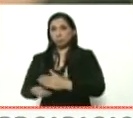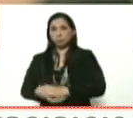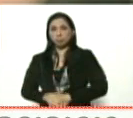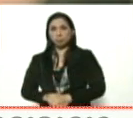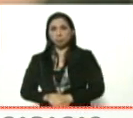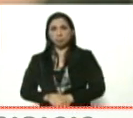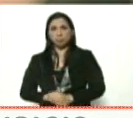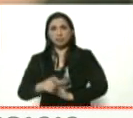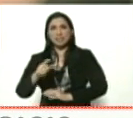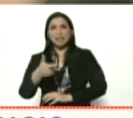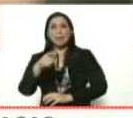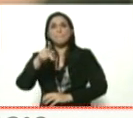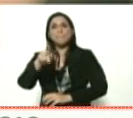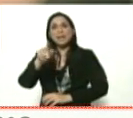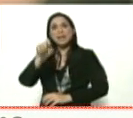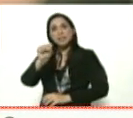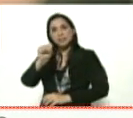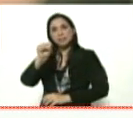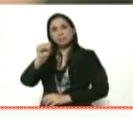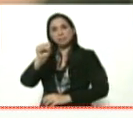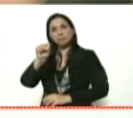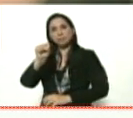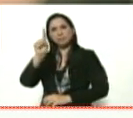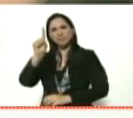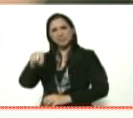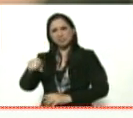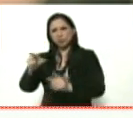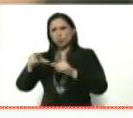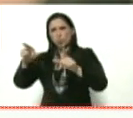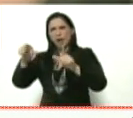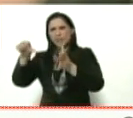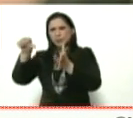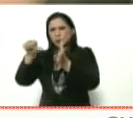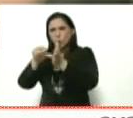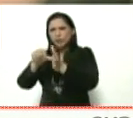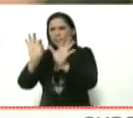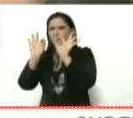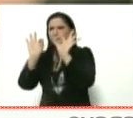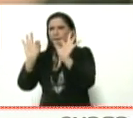el GPS, las coordenadas de GPS,